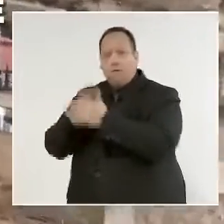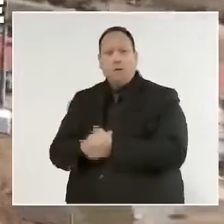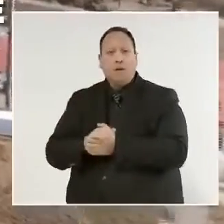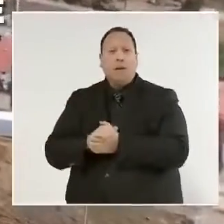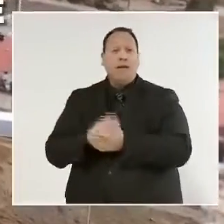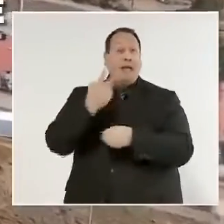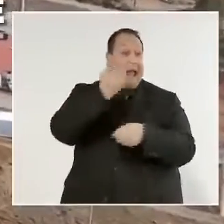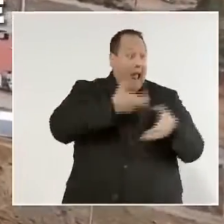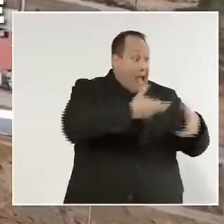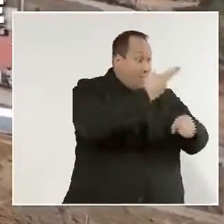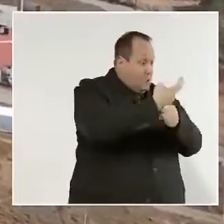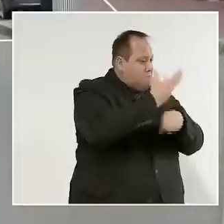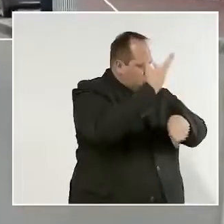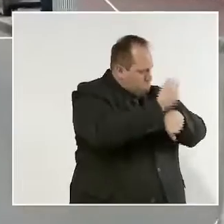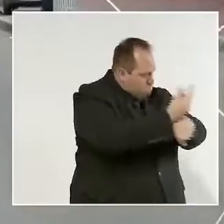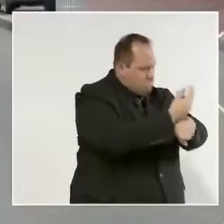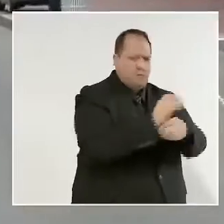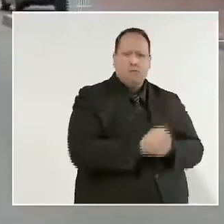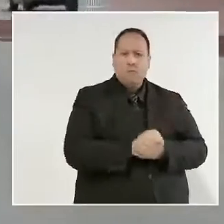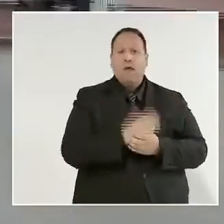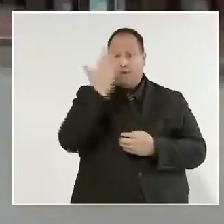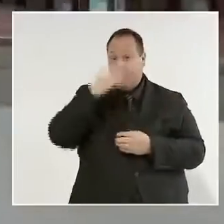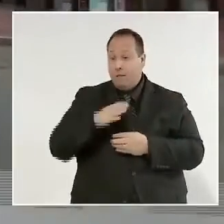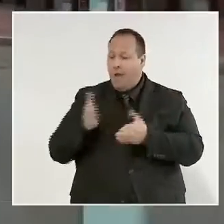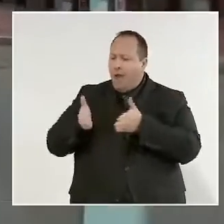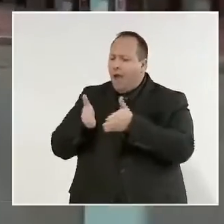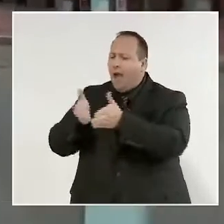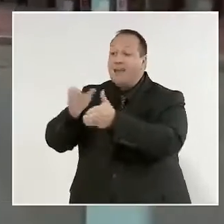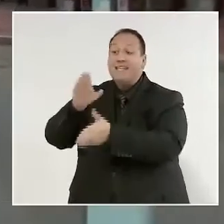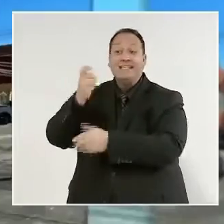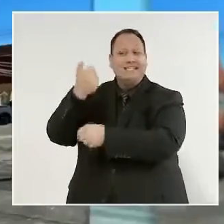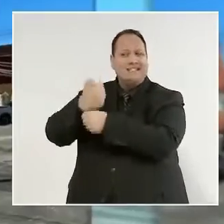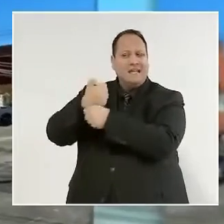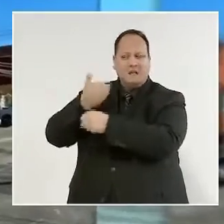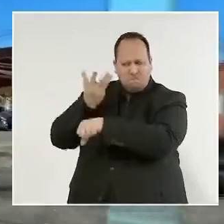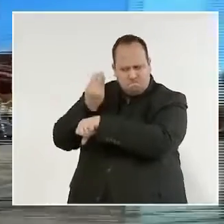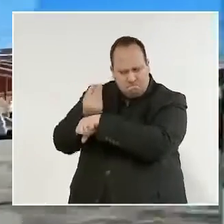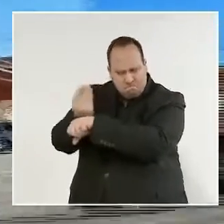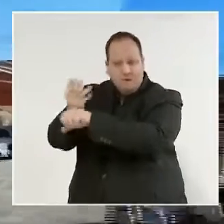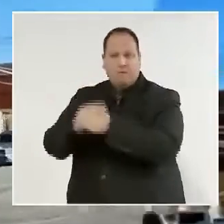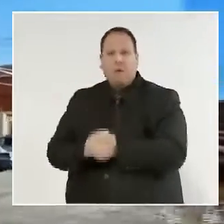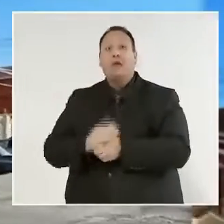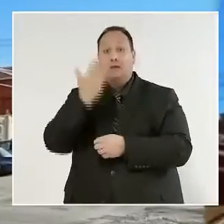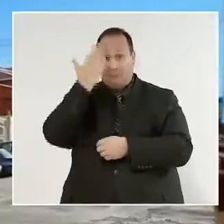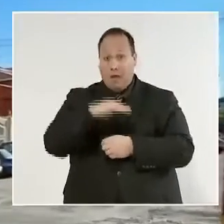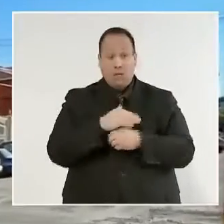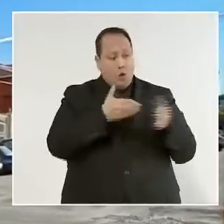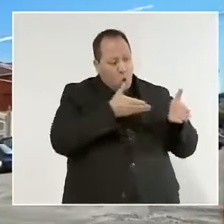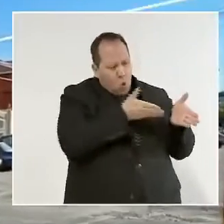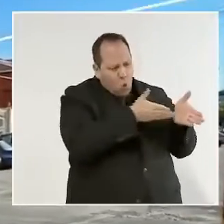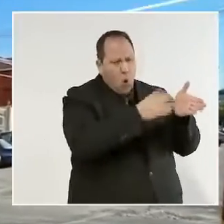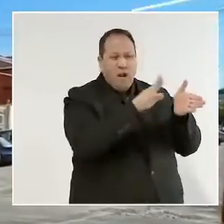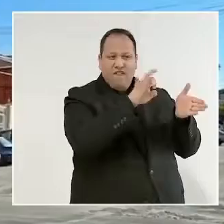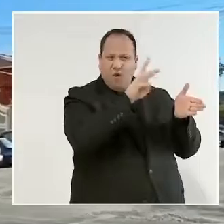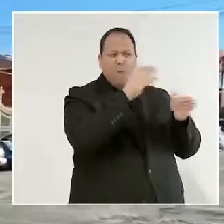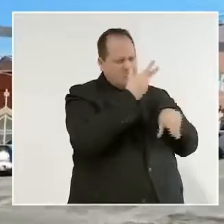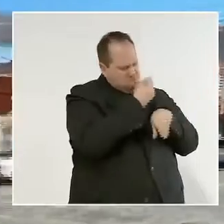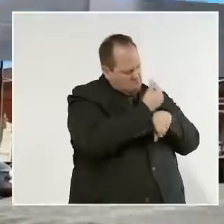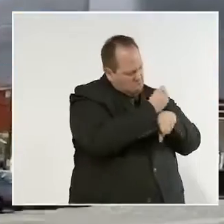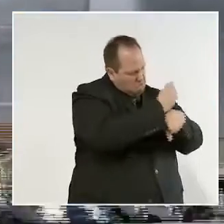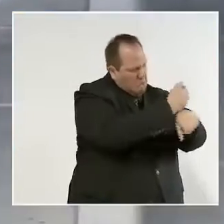de conexión Sertuche. Rehabilitación de la calle Segunda. Rehabilitación de la avenida